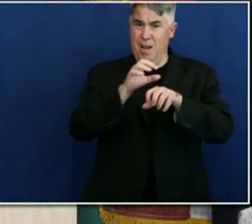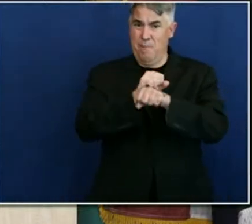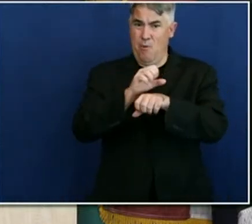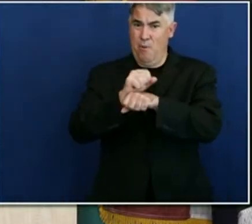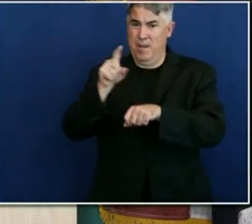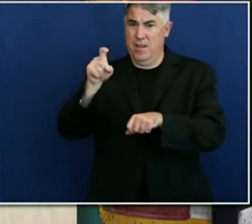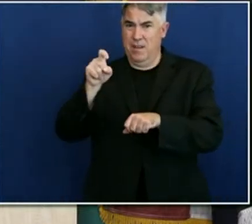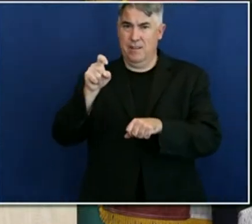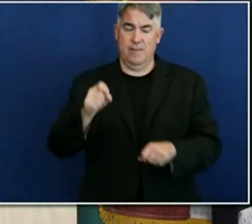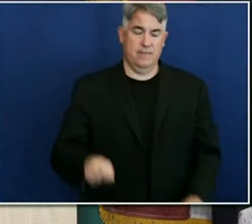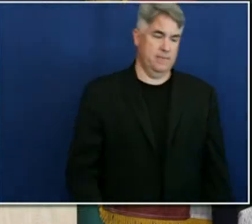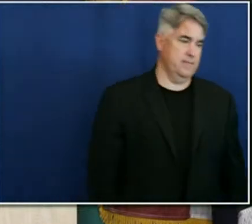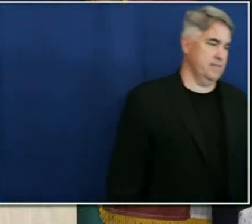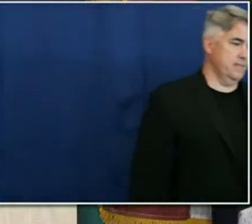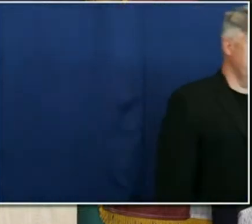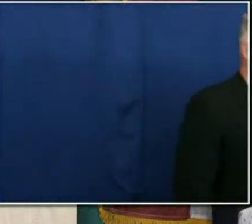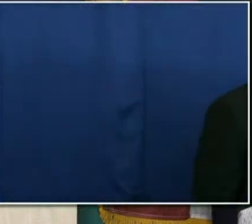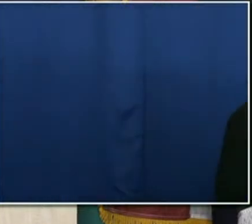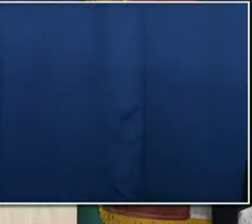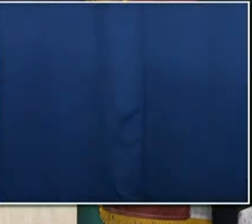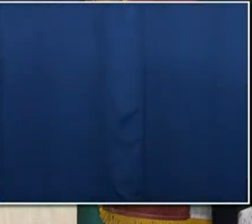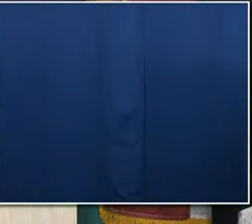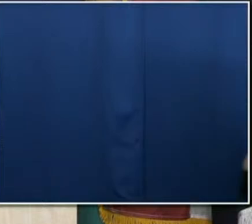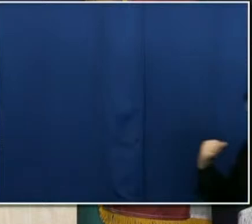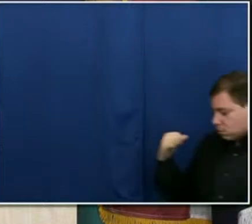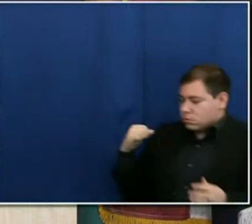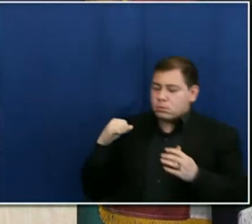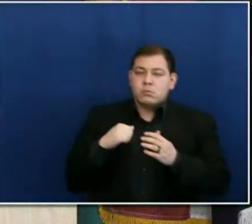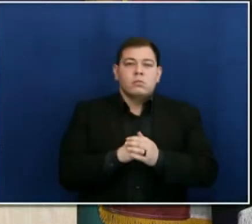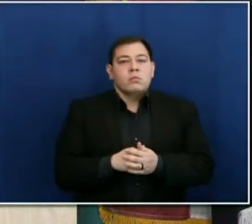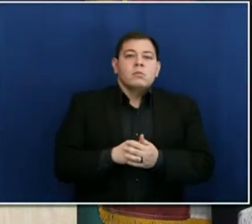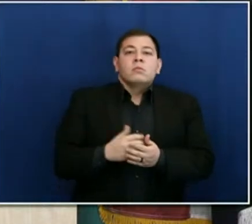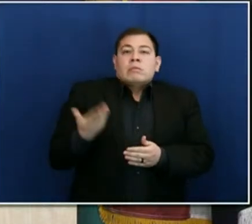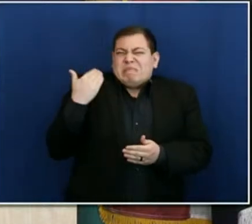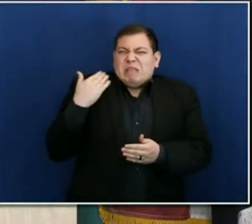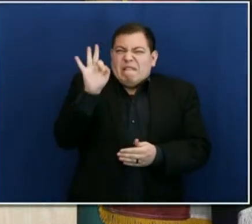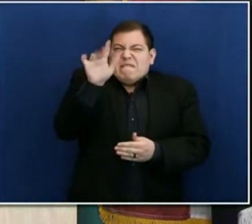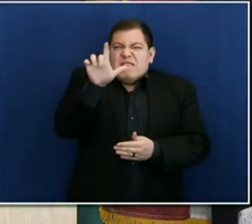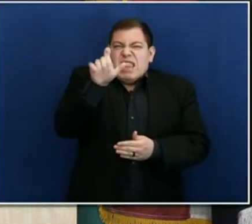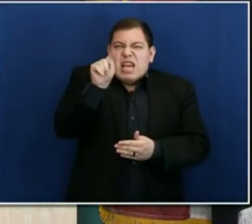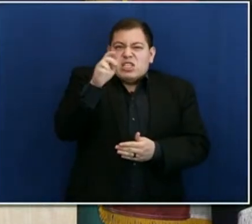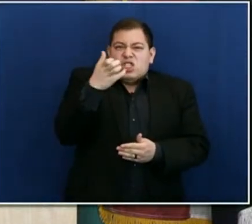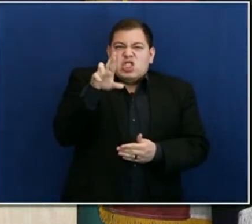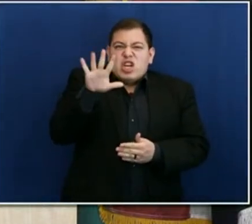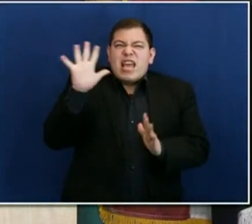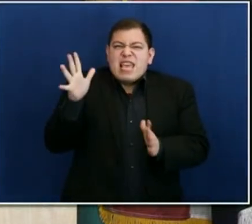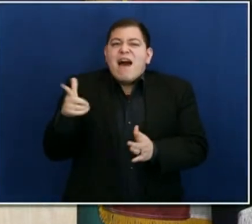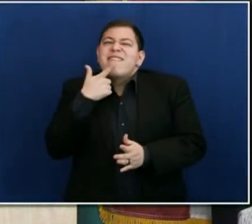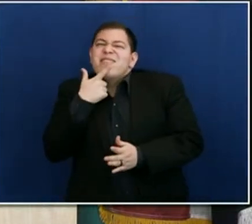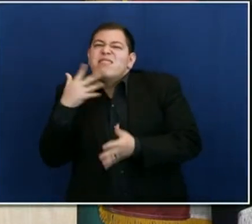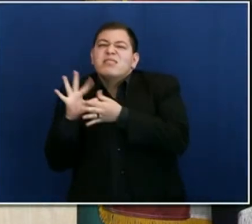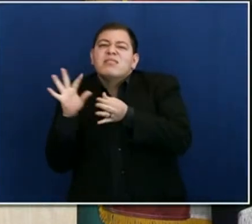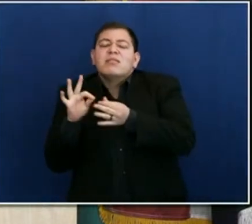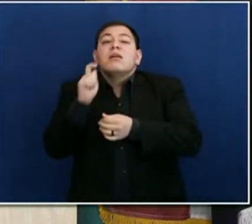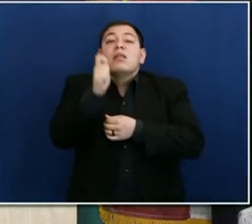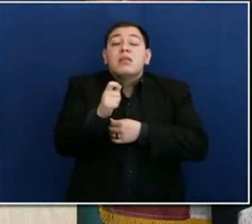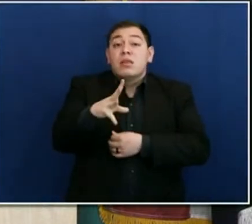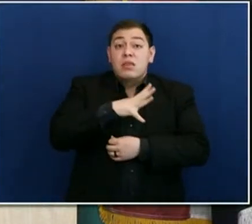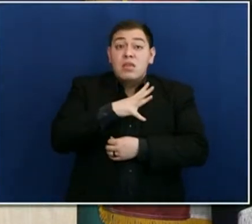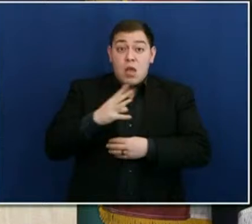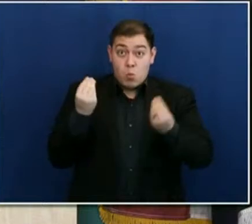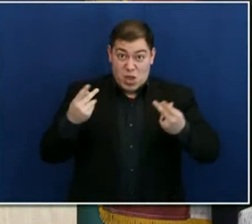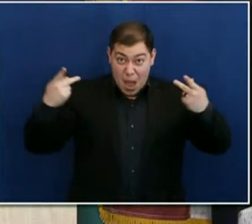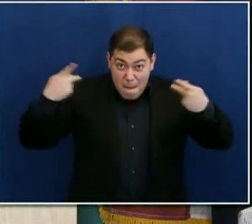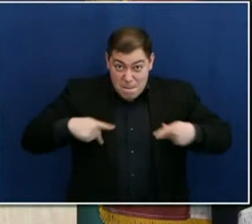Fletcher antes, es importante reconocer que por el momento no nos hemos dado cuenta que hay un